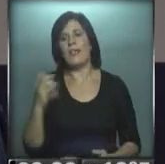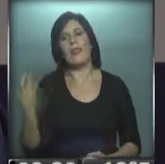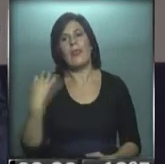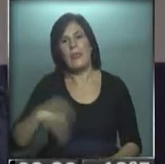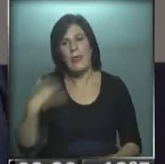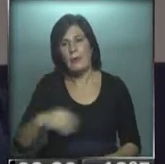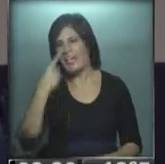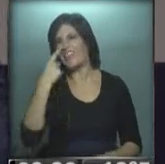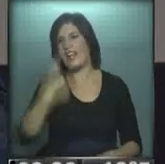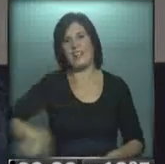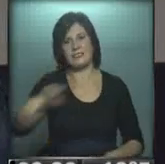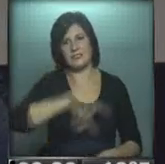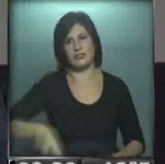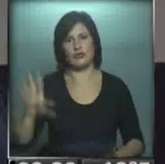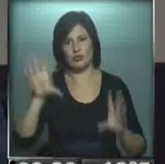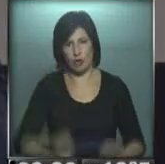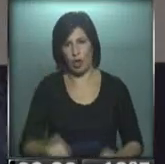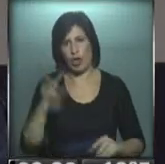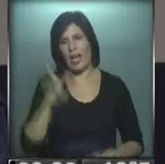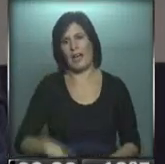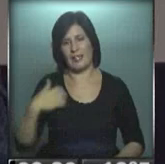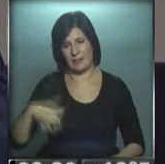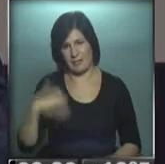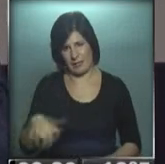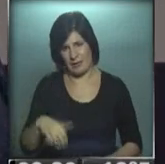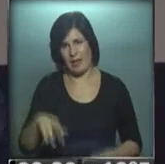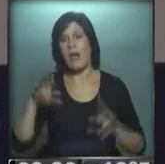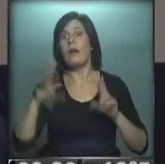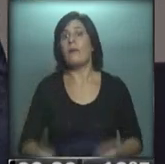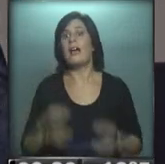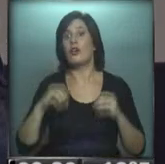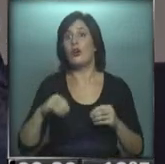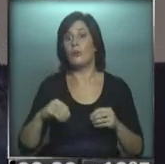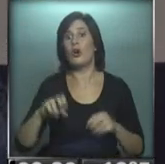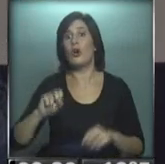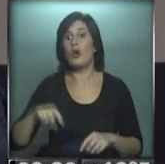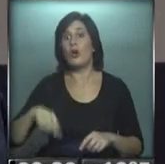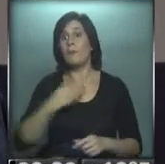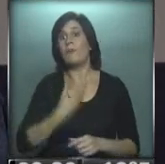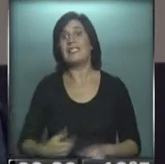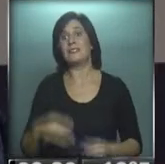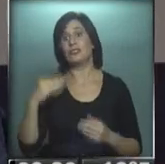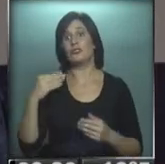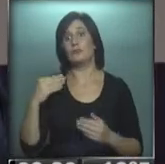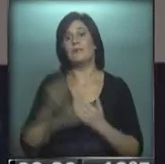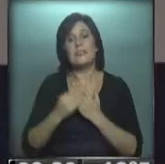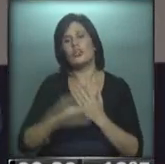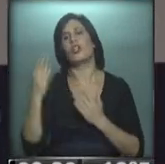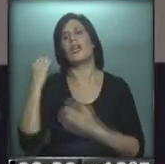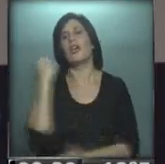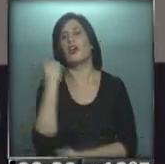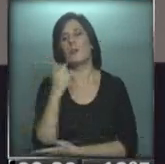personas que participó de la elaboración de esa estrategia fue el entonces viceministro de Economía, hoy ministro de Economía, Axel Kicillof. Va a